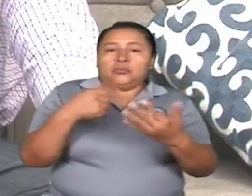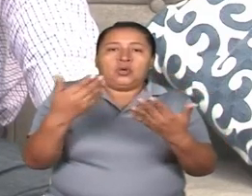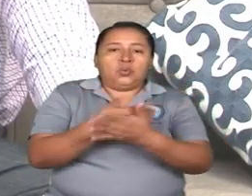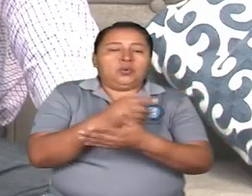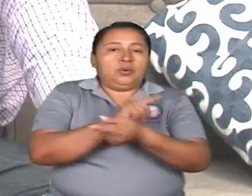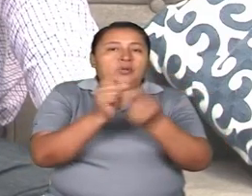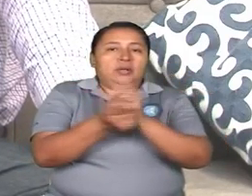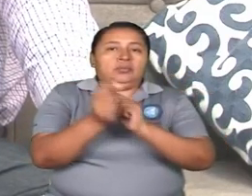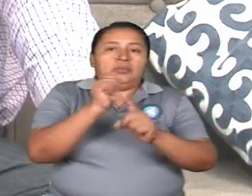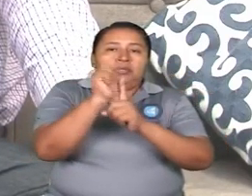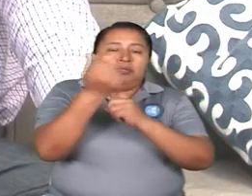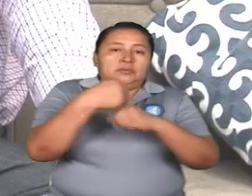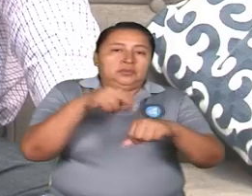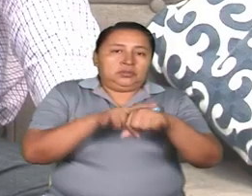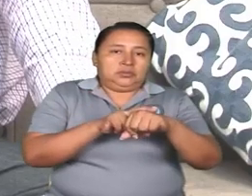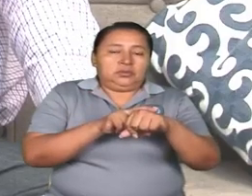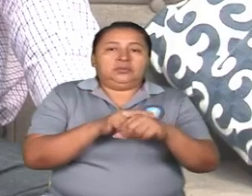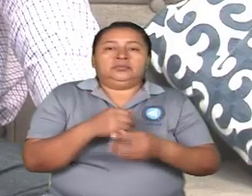modernización legislativa.